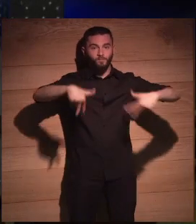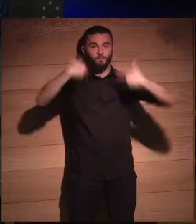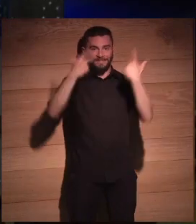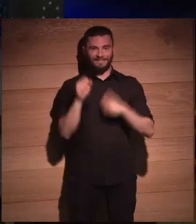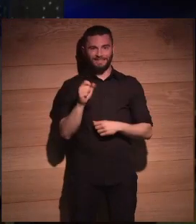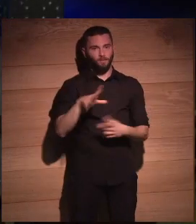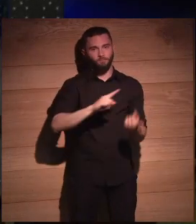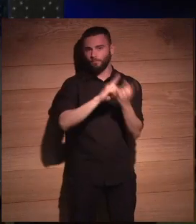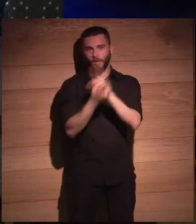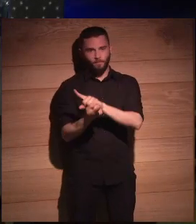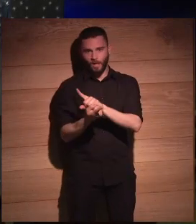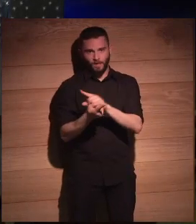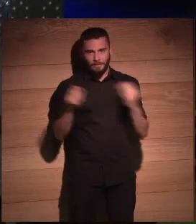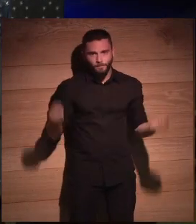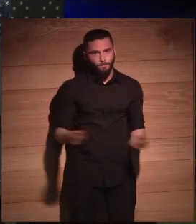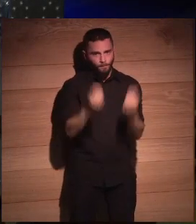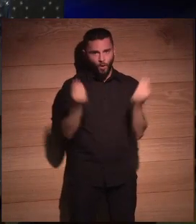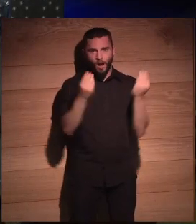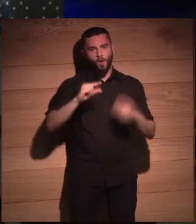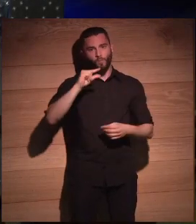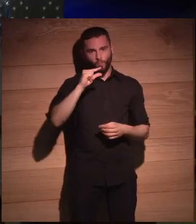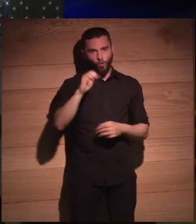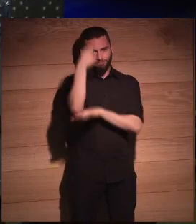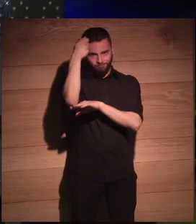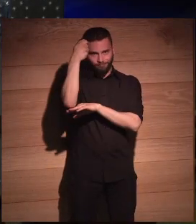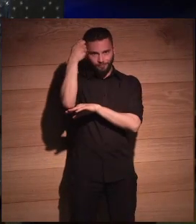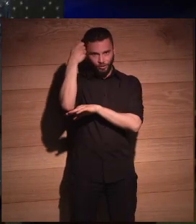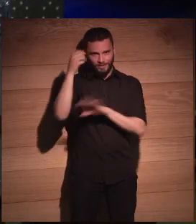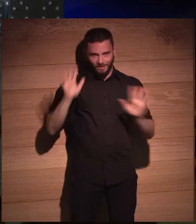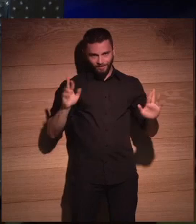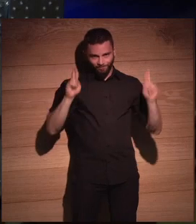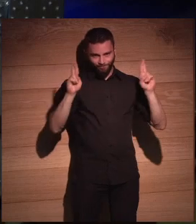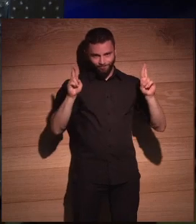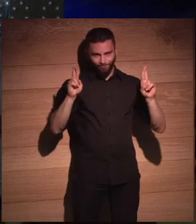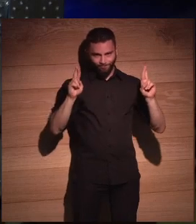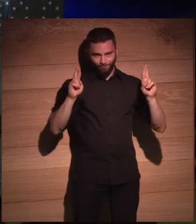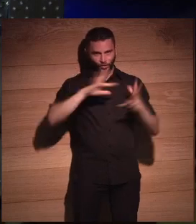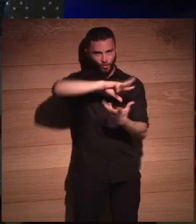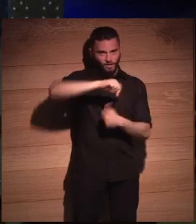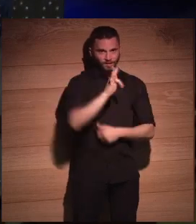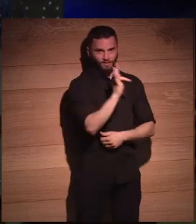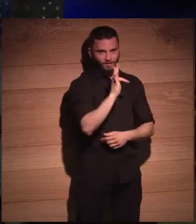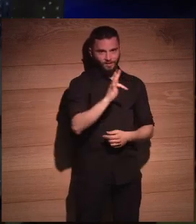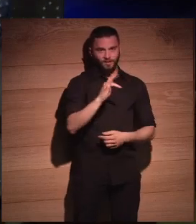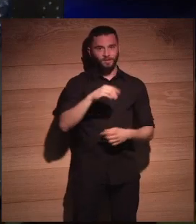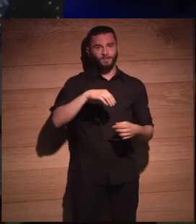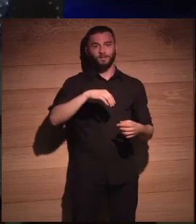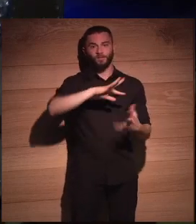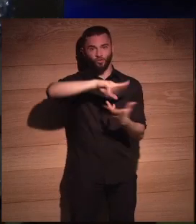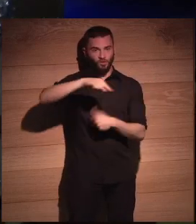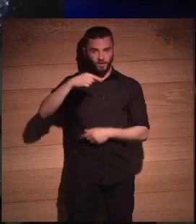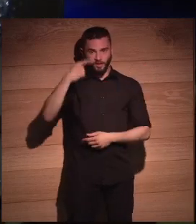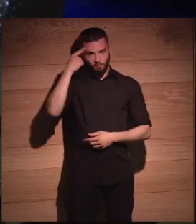la tendencia, ¿no? Y empiece a mejorar un poquito, recibamos más noticias buenas y optimistas. Esto es